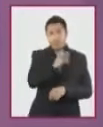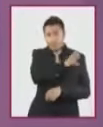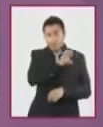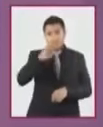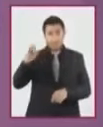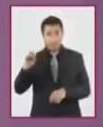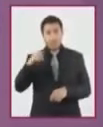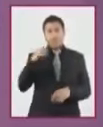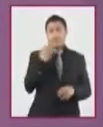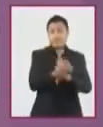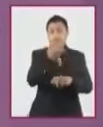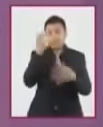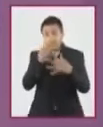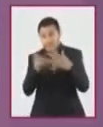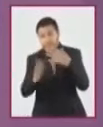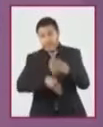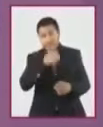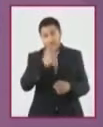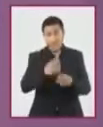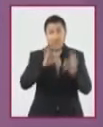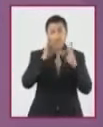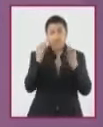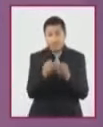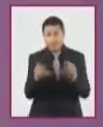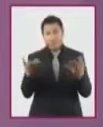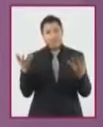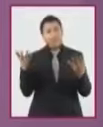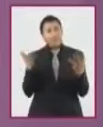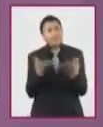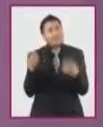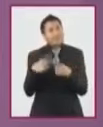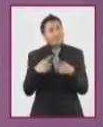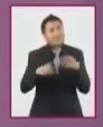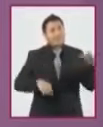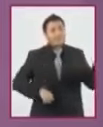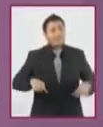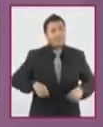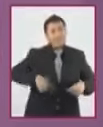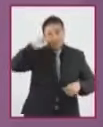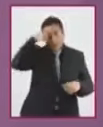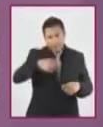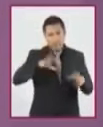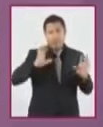del año y la forma en que debían llevar a cabo diversas labores importantes para toda la comunidad.